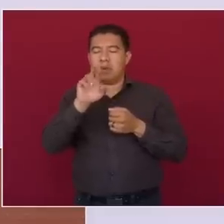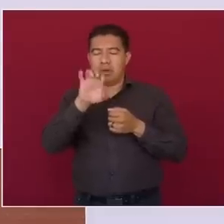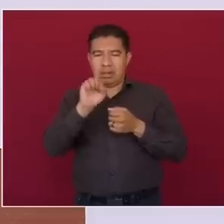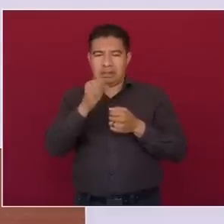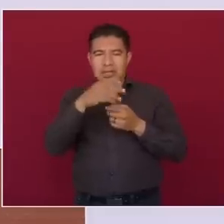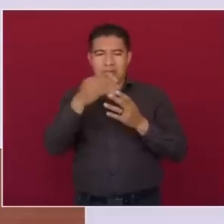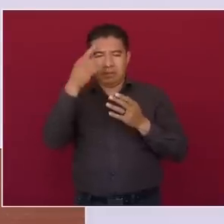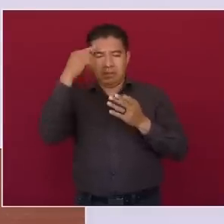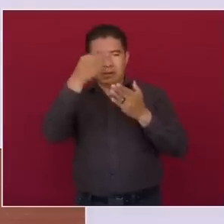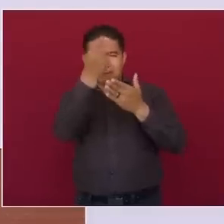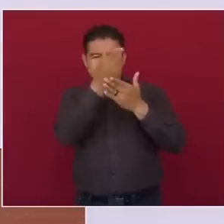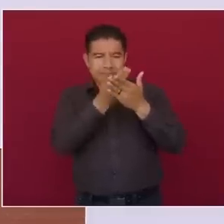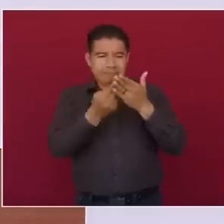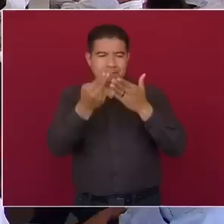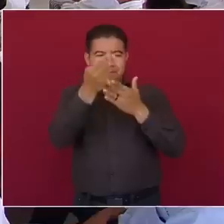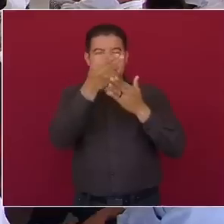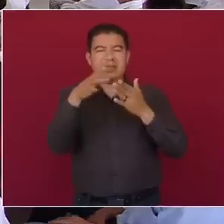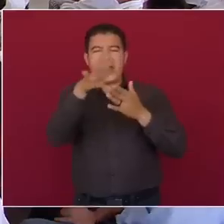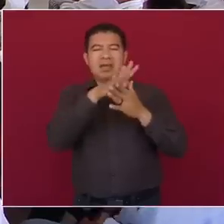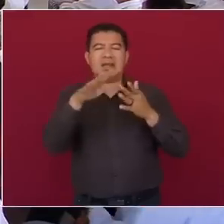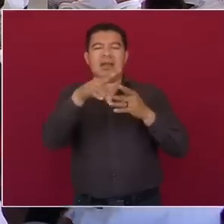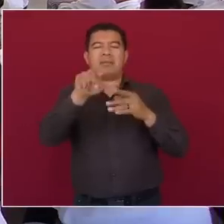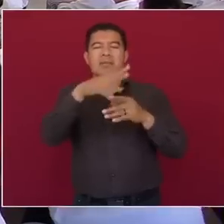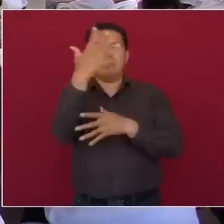el entorno del Edén tabasqueño.